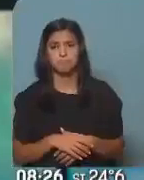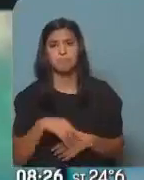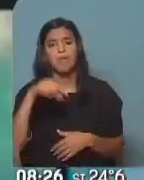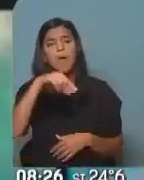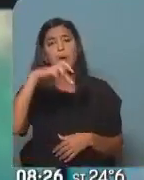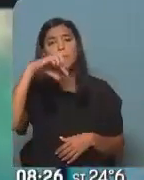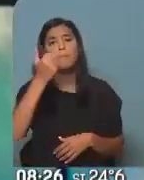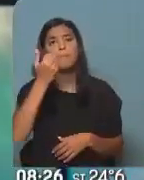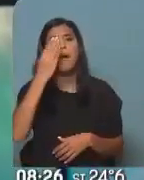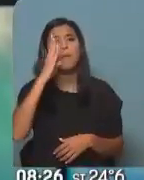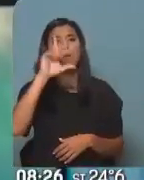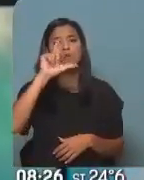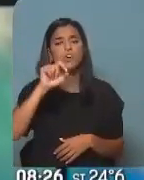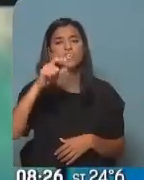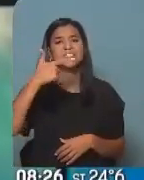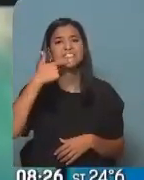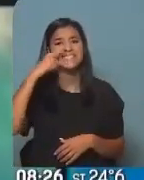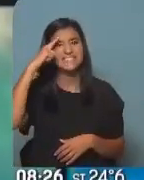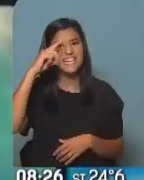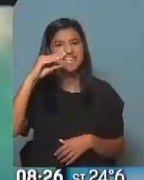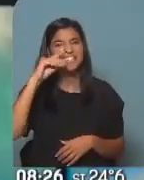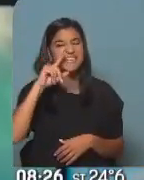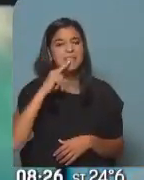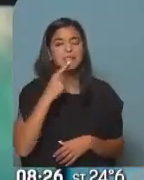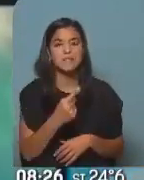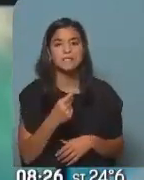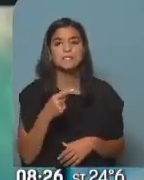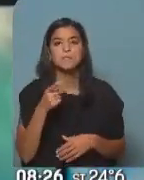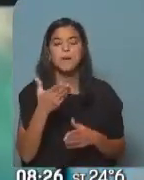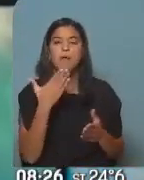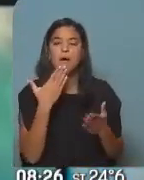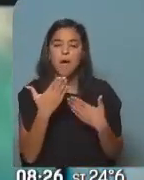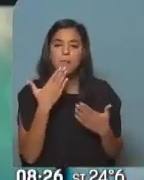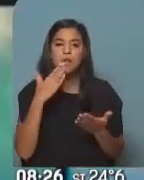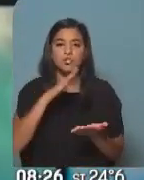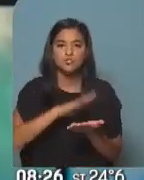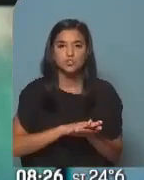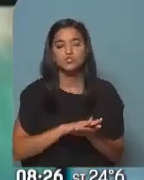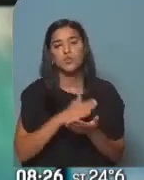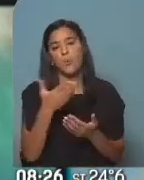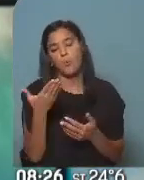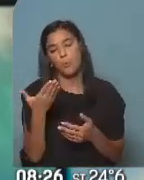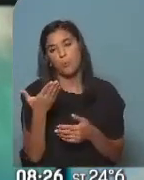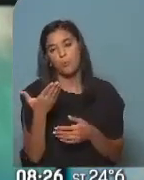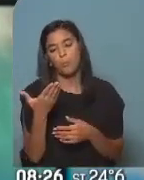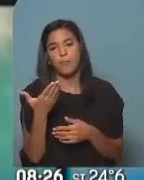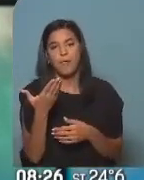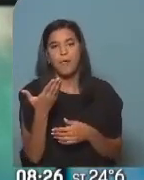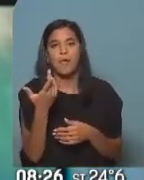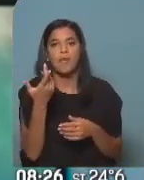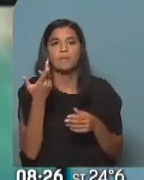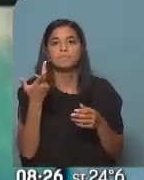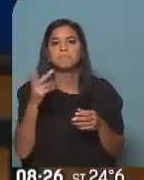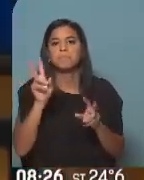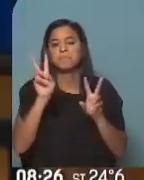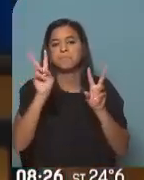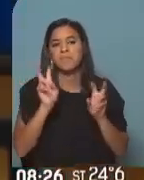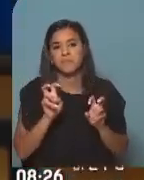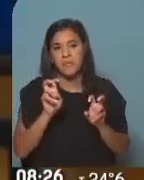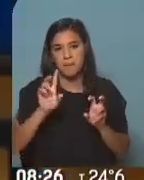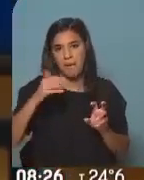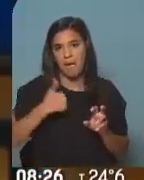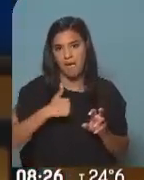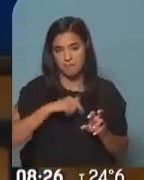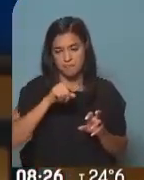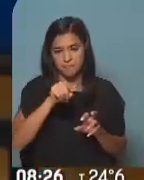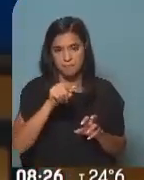Juan Pablo Secchi, que es director ejecutivo de Poder Ciudadano, para charlar de varios temas, ¿no? Me parece que tienen que ver con la vida diaria de los argentinos. ¿Cómo andas, Pablo? ¿Qué tal? ¿Cómo estás?